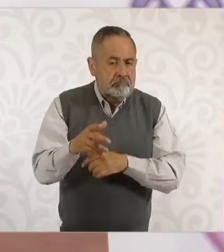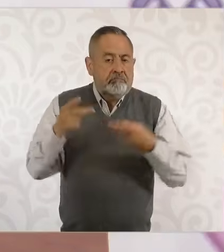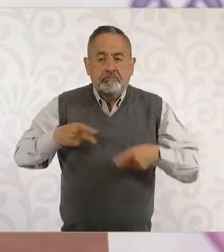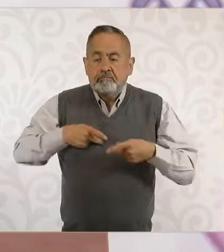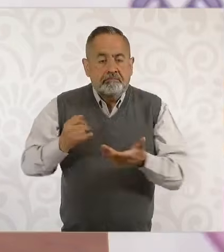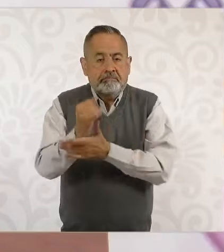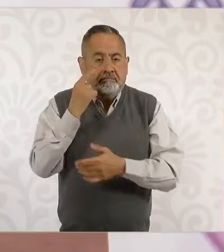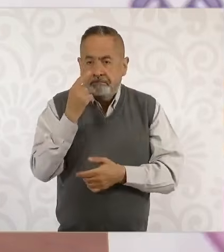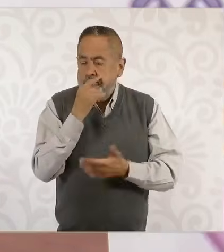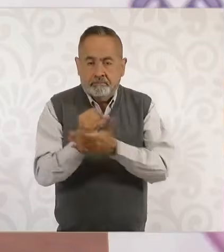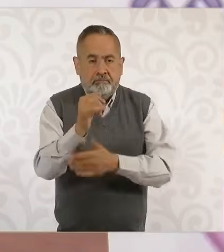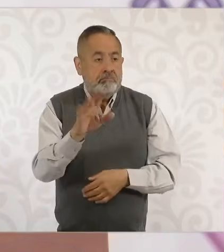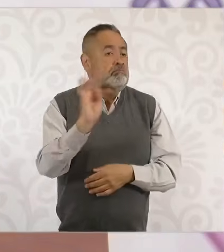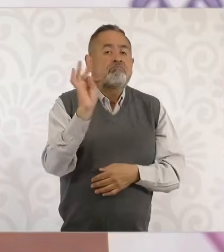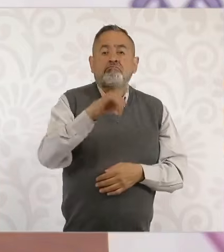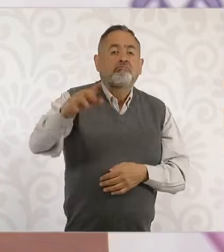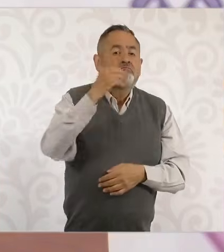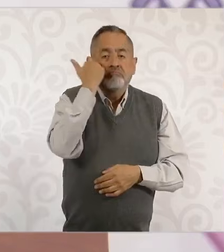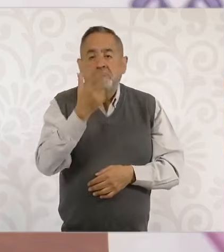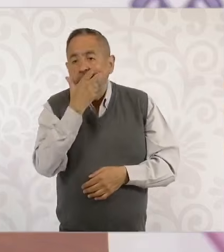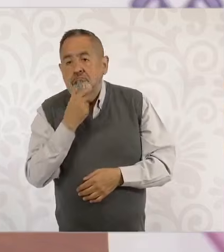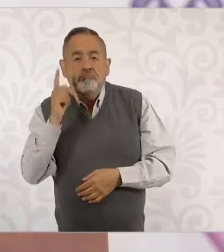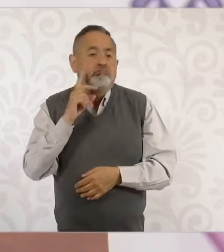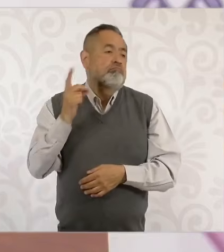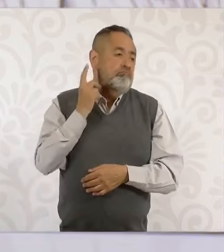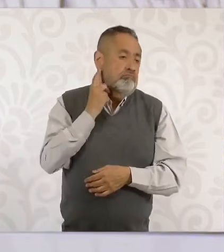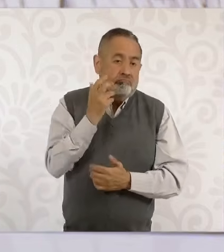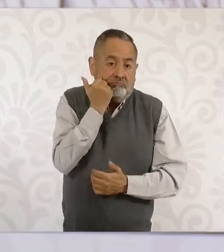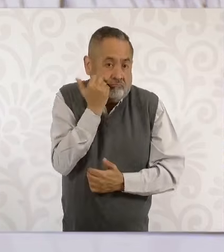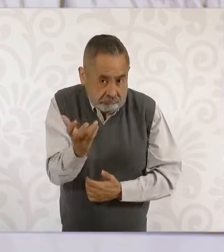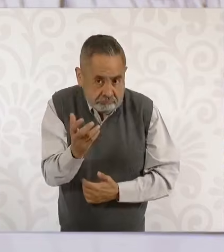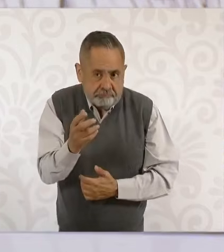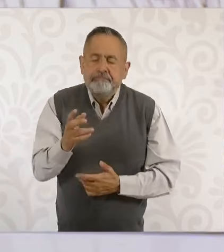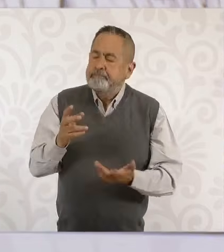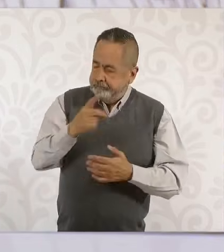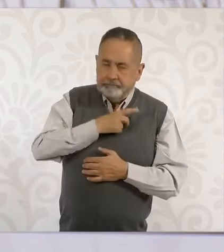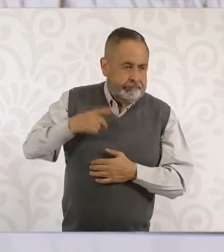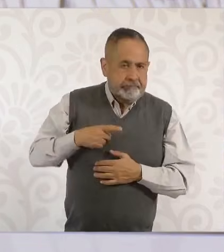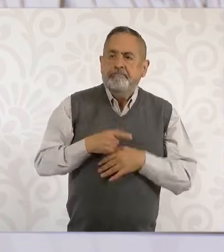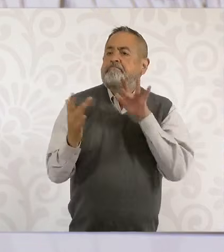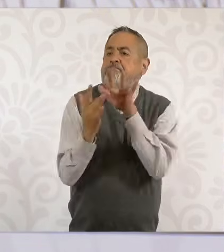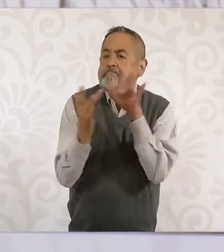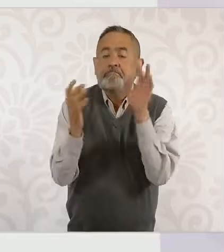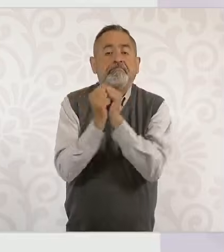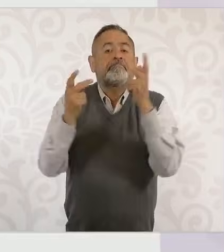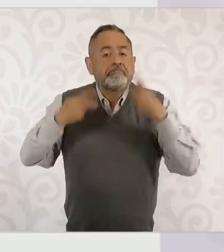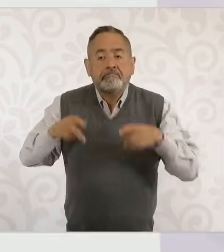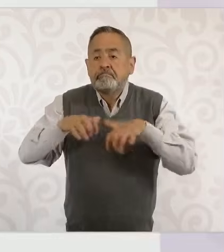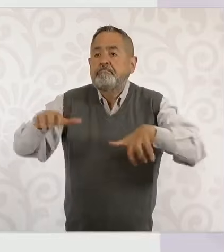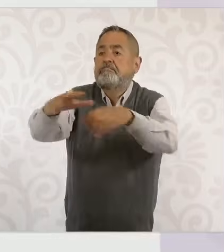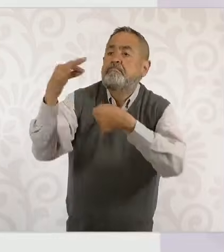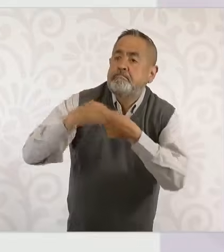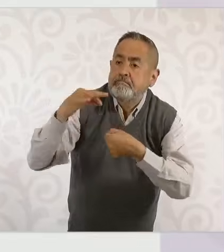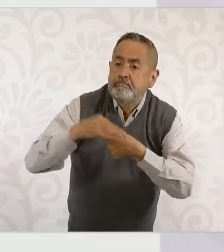que quien quiera ser diputado o diputada en nuestro país vaya a pedir el voto popular.